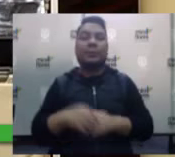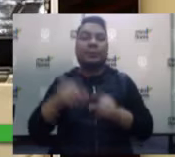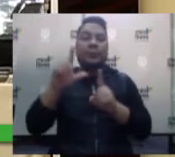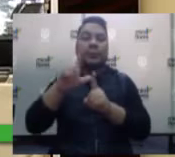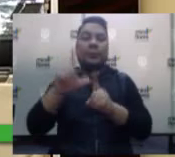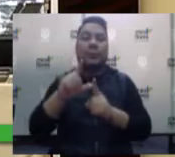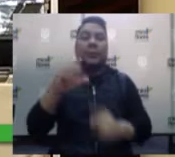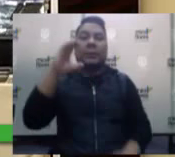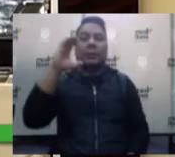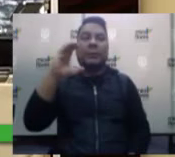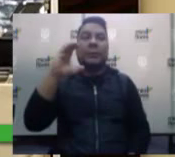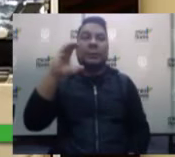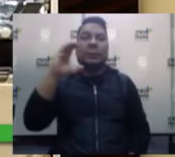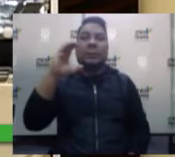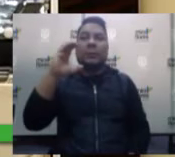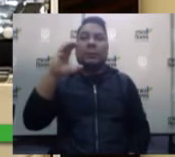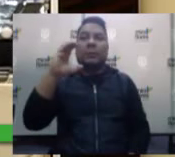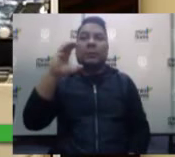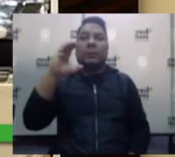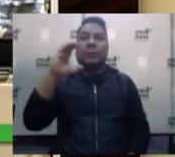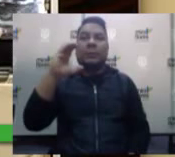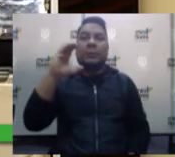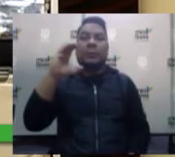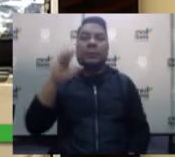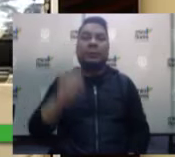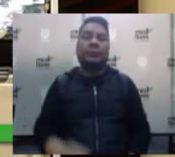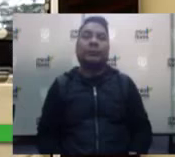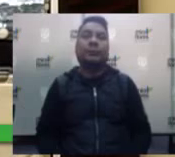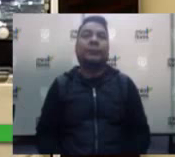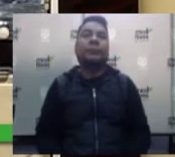Letra C. C.